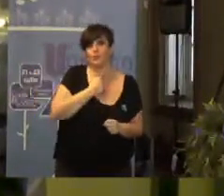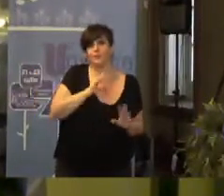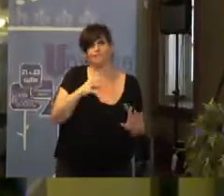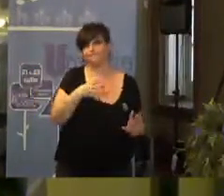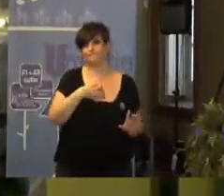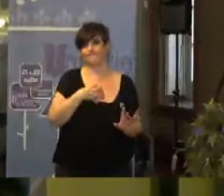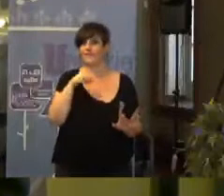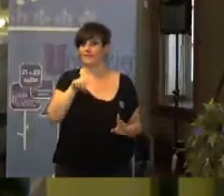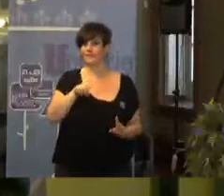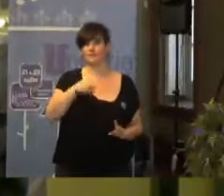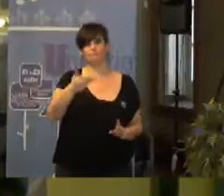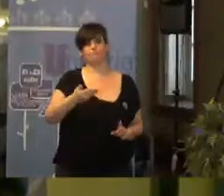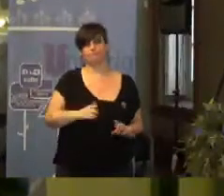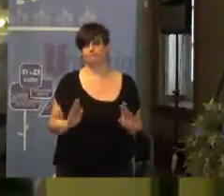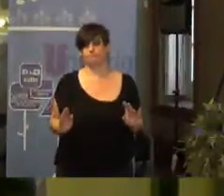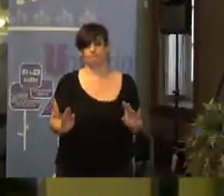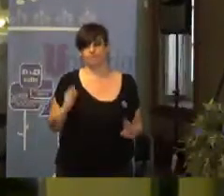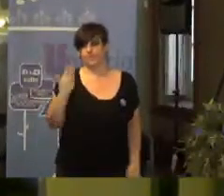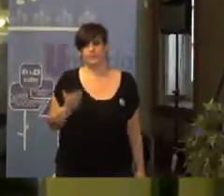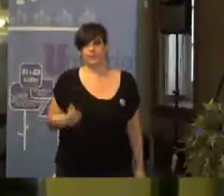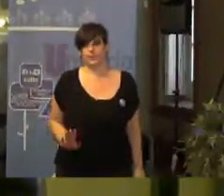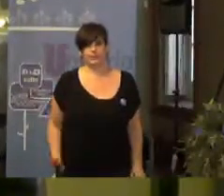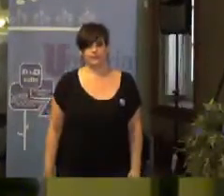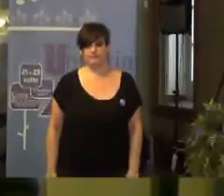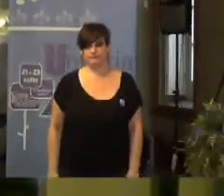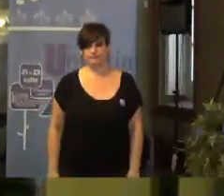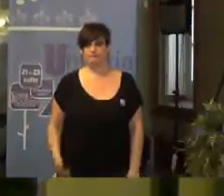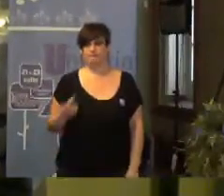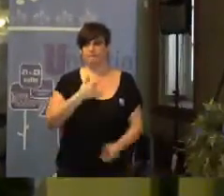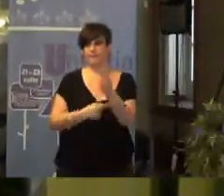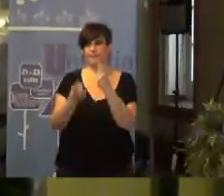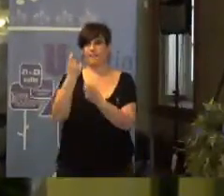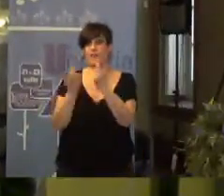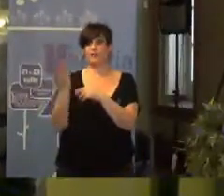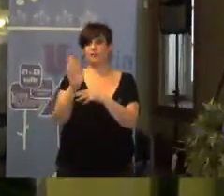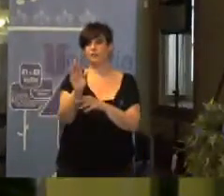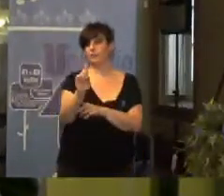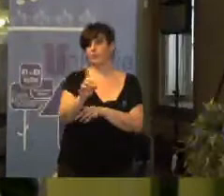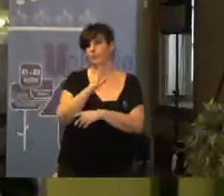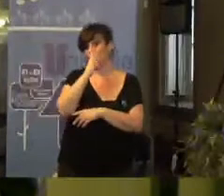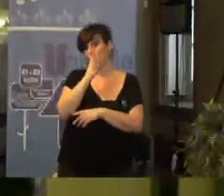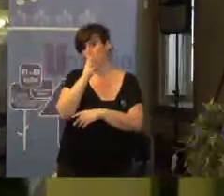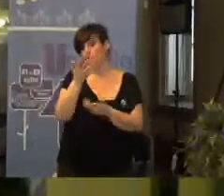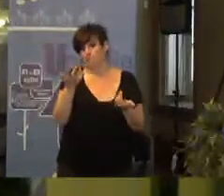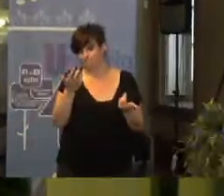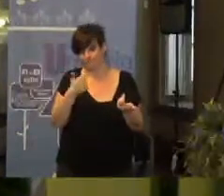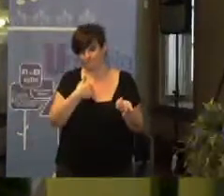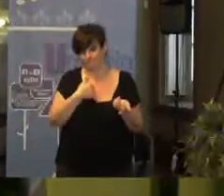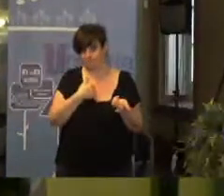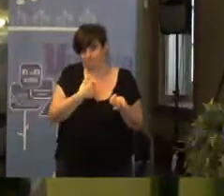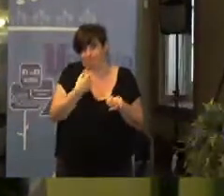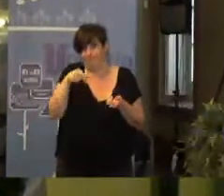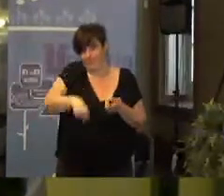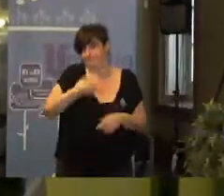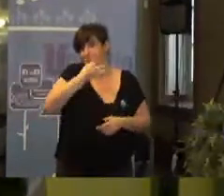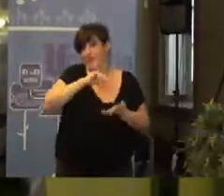un asunto fundamental, crucial. Non trouxen datos, porque non viña para a facer unha intervención técnica, pero